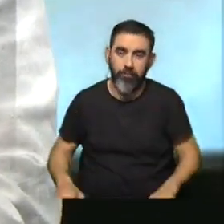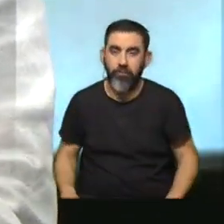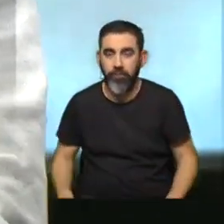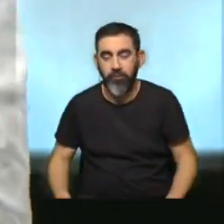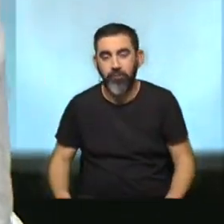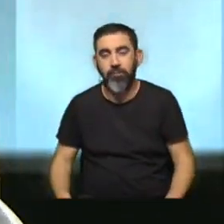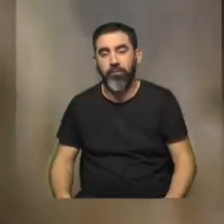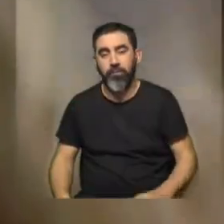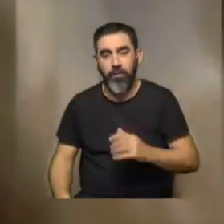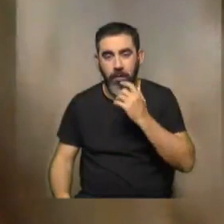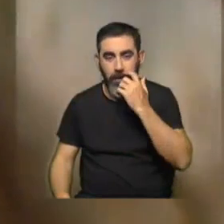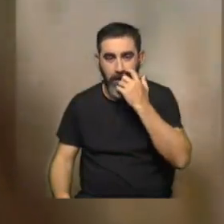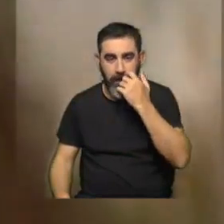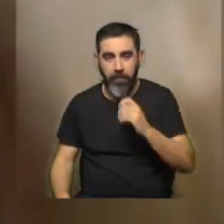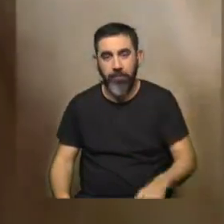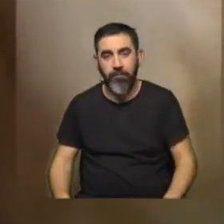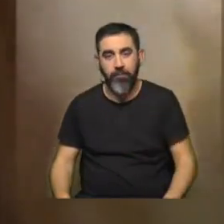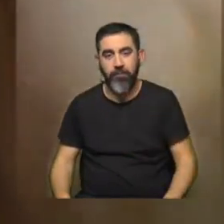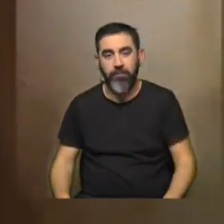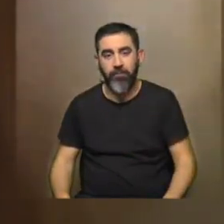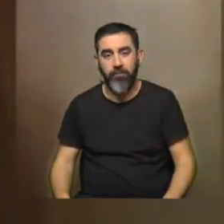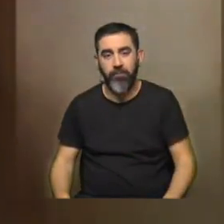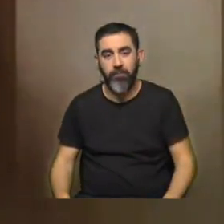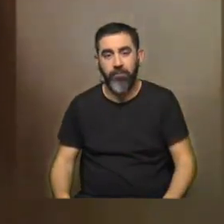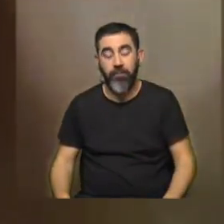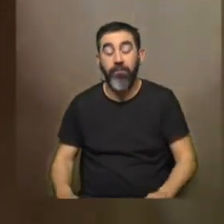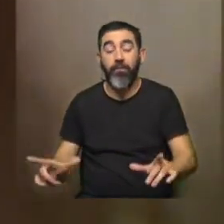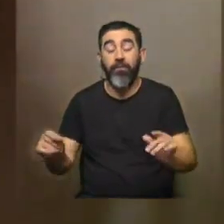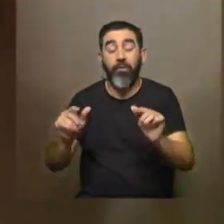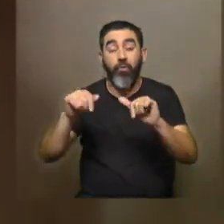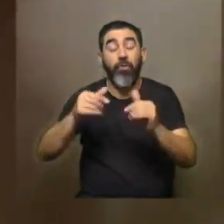órdenes. Richard,